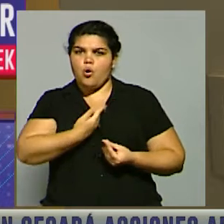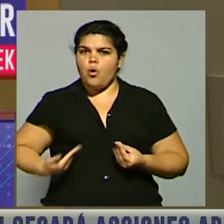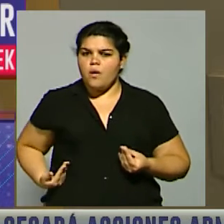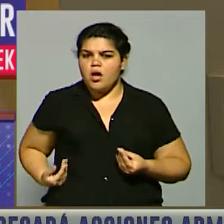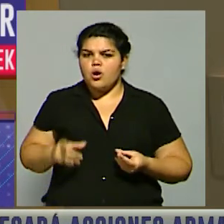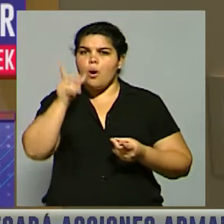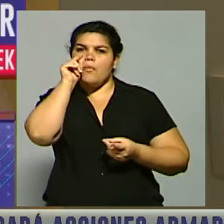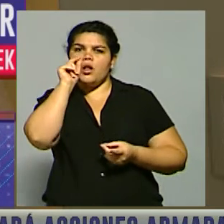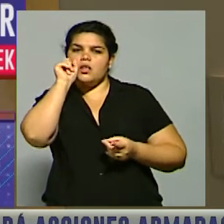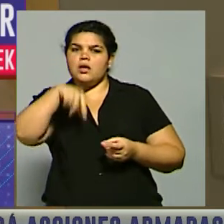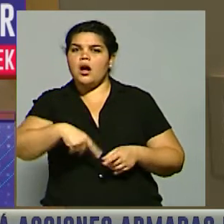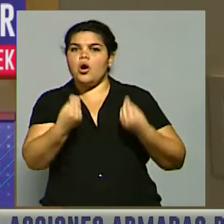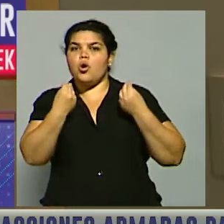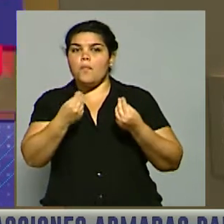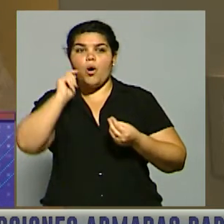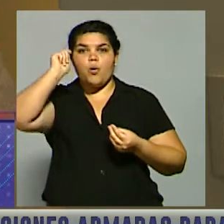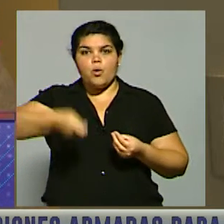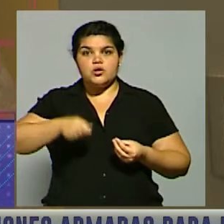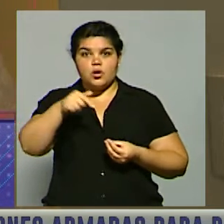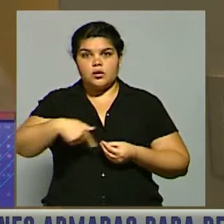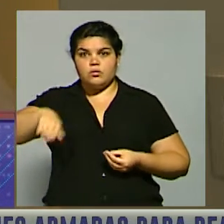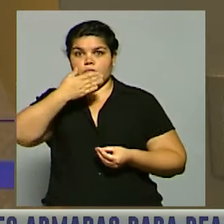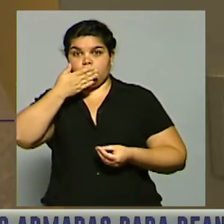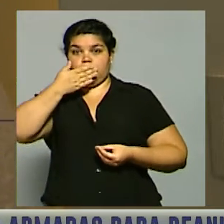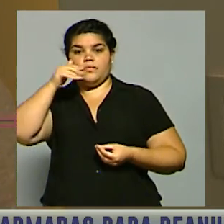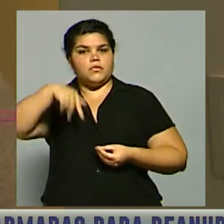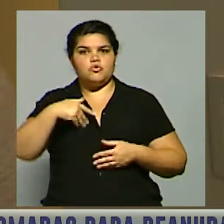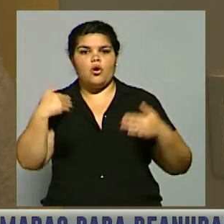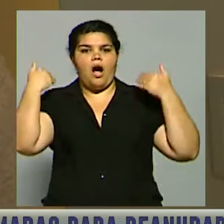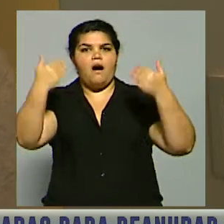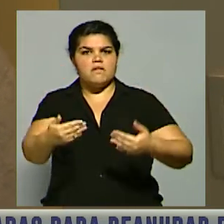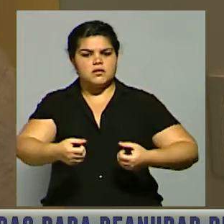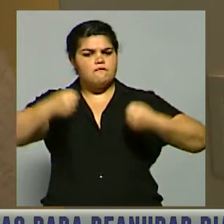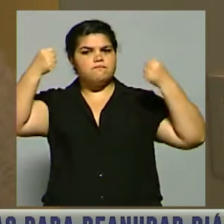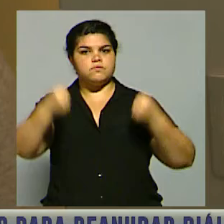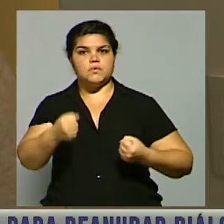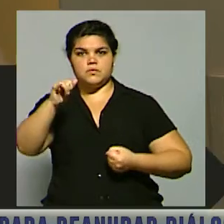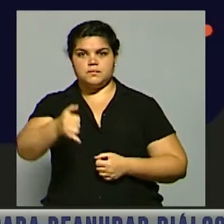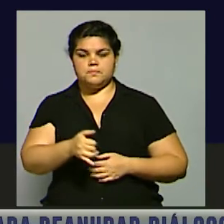este gobierno con los juicios de lesa humanidad, podemos decir que hemos continuado con un avance firme.